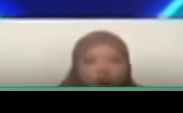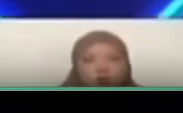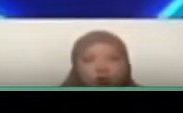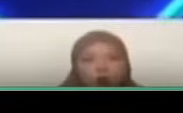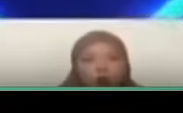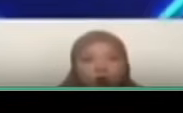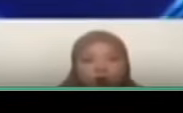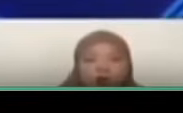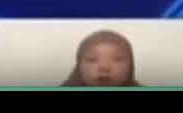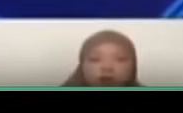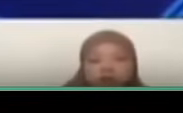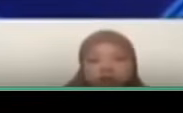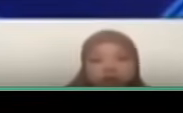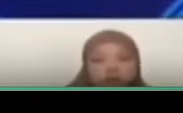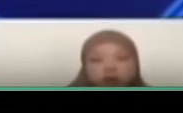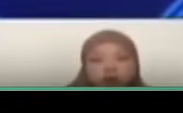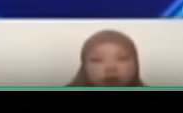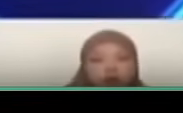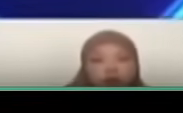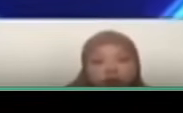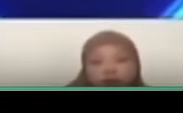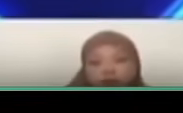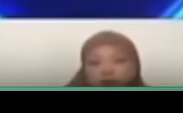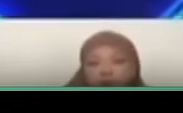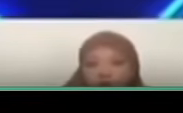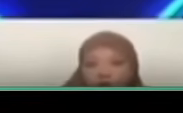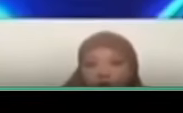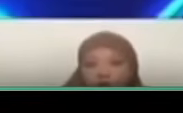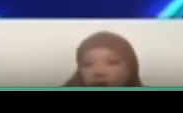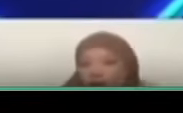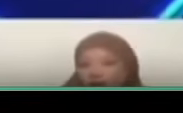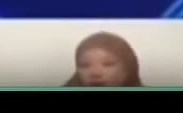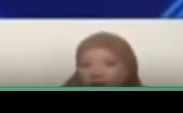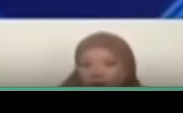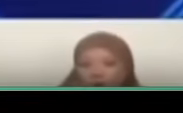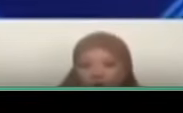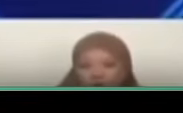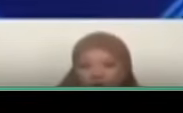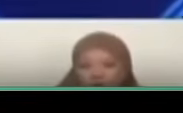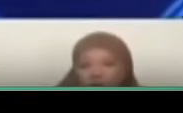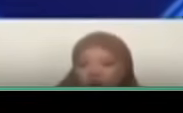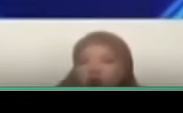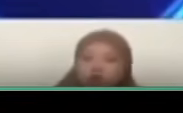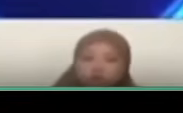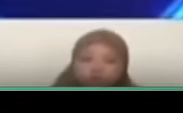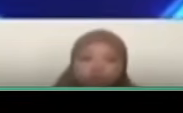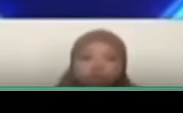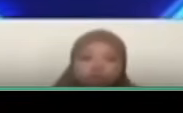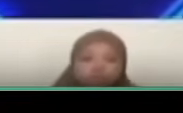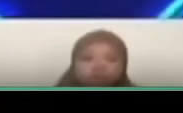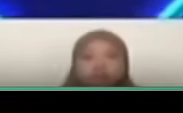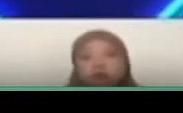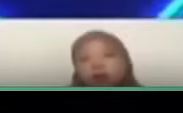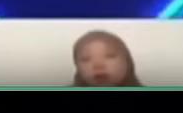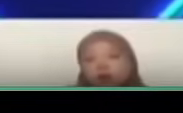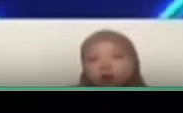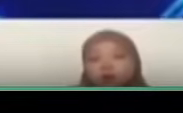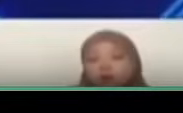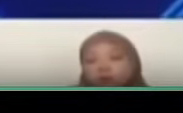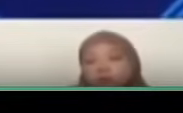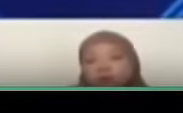por supuesto. Pero yo quiero traer a resaltar algo ahorita, y es al señor Diosdado Cabello. Usted me va a decir, ¿a Diosdado Cabello?